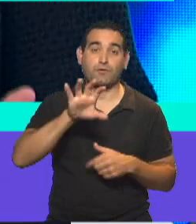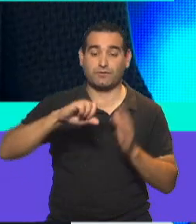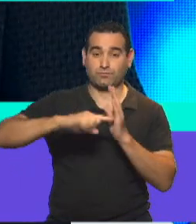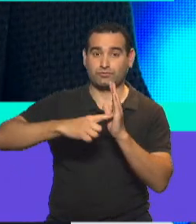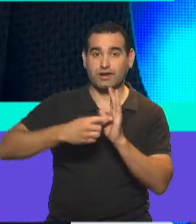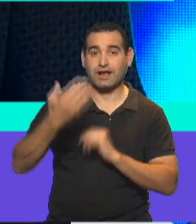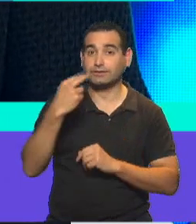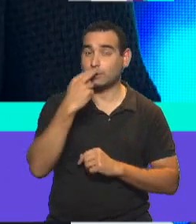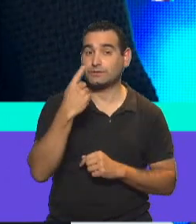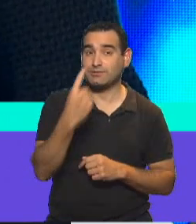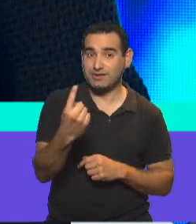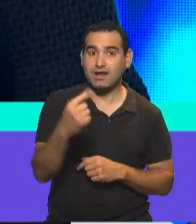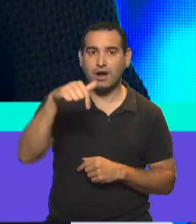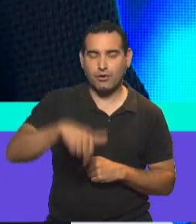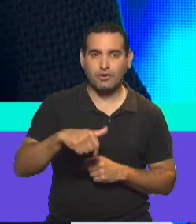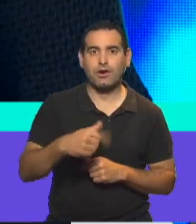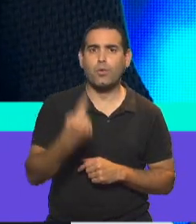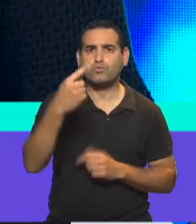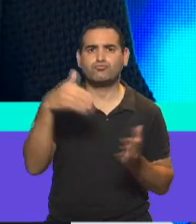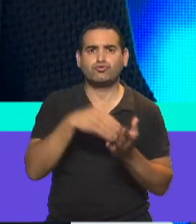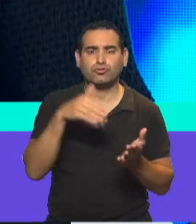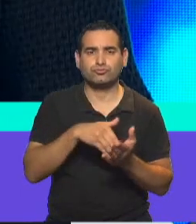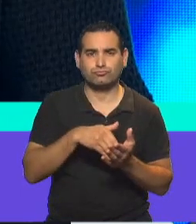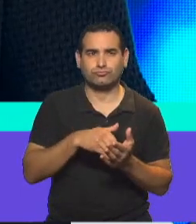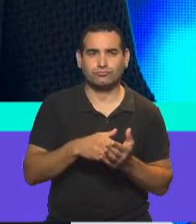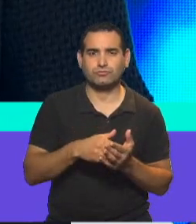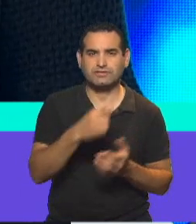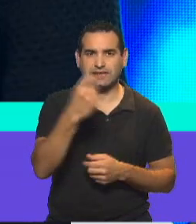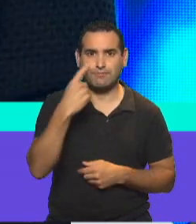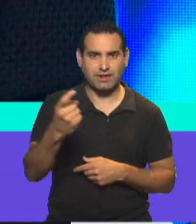Aires, que tenía 11.000, pasa a 1.000.000, casi 1.100.000. Bueno, de hecho, Guillermo Montenegro